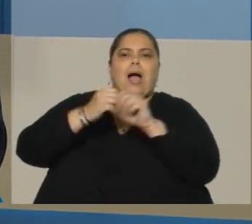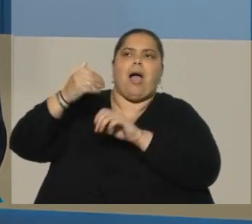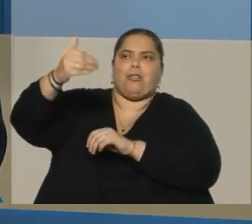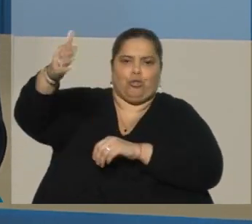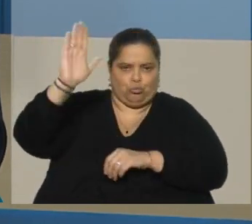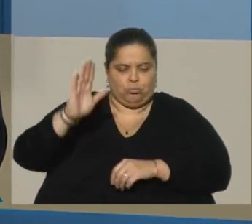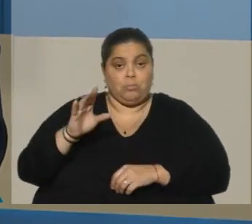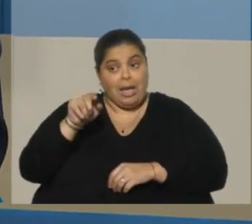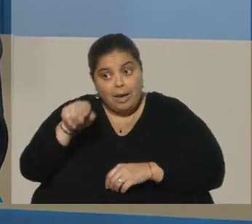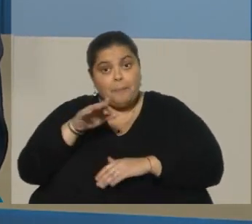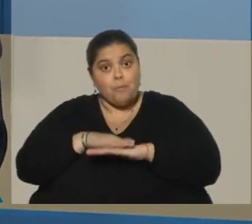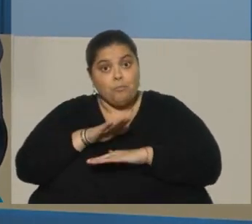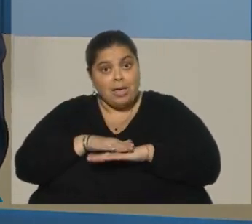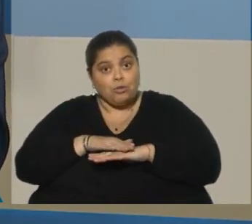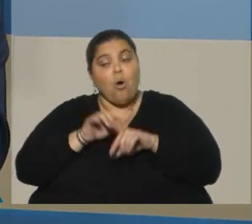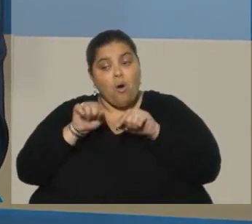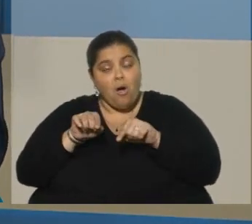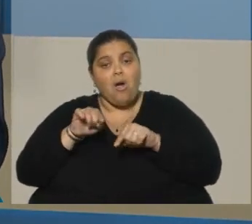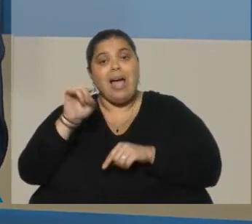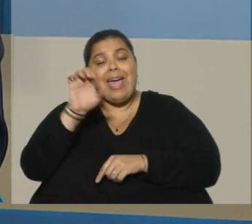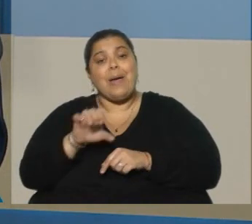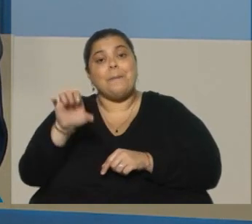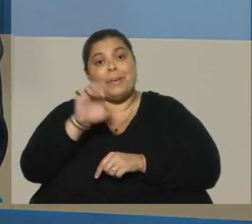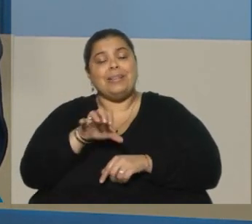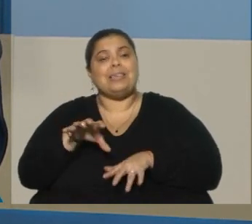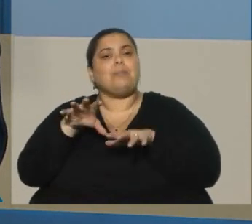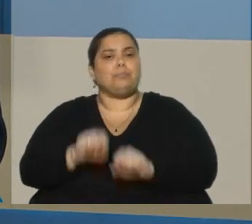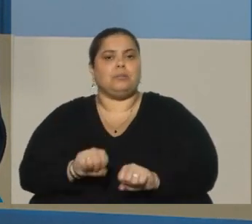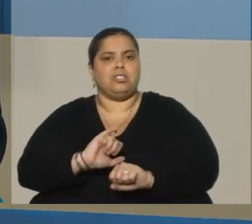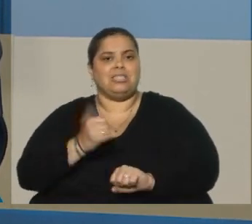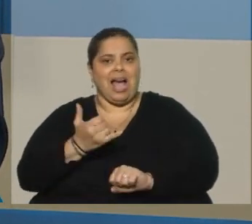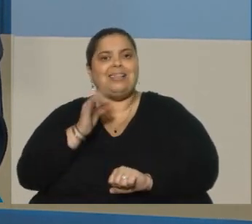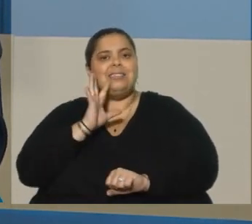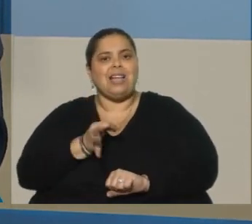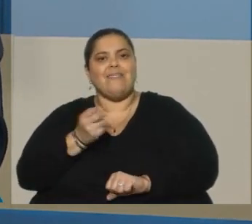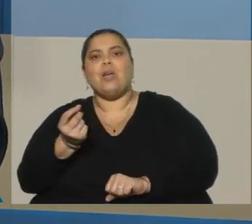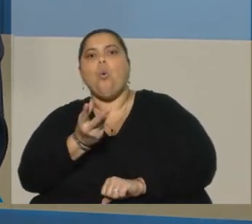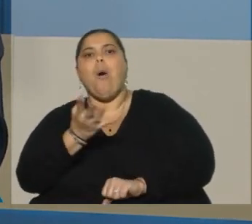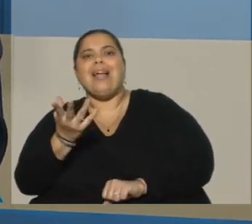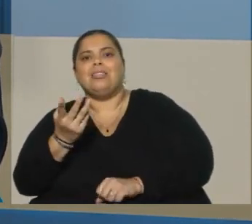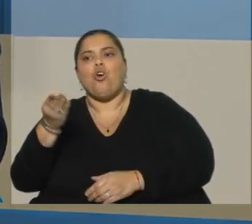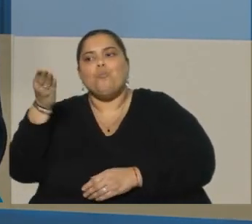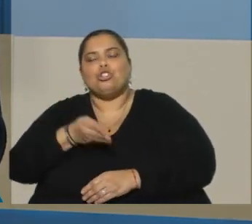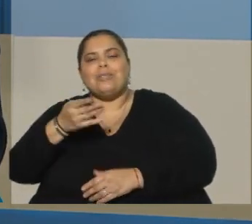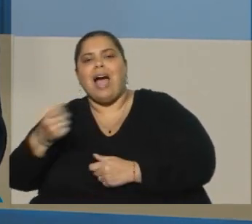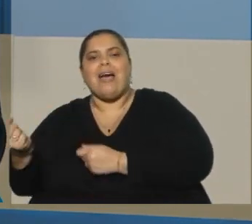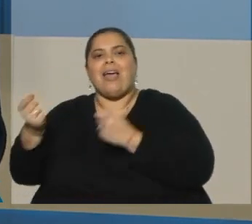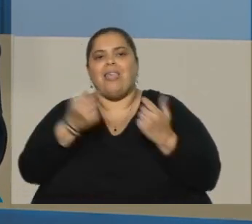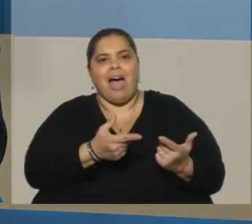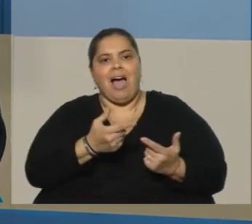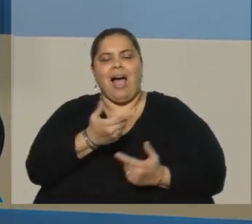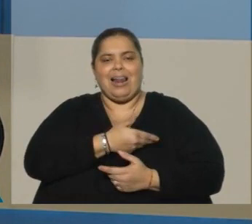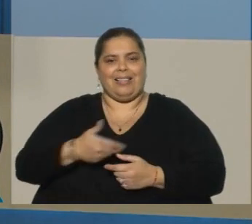momento, la empresa ya hoy comprometió qué parte del profit le va a dar el Estado uruguayo y le ofreció a ANCAP